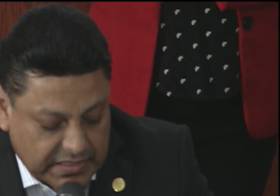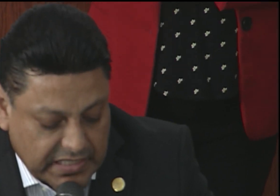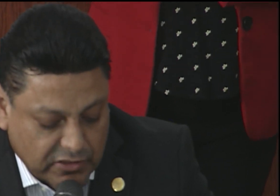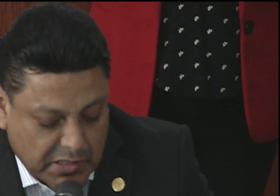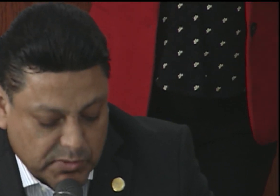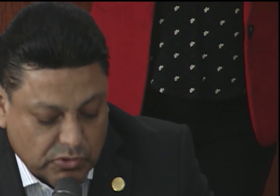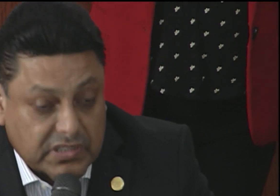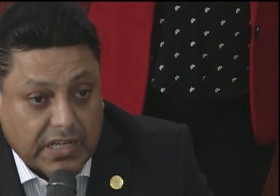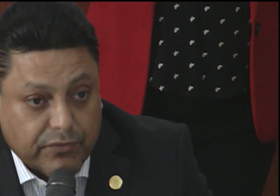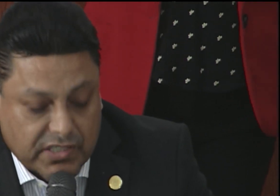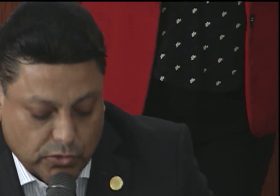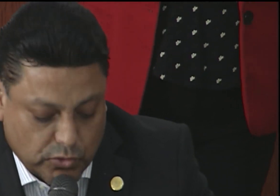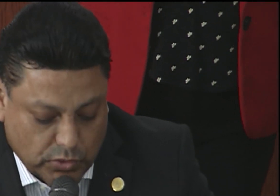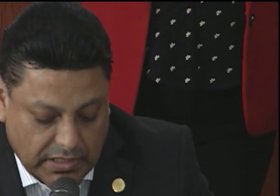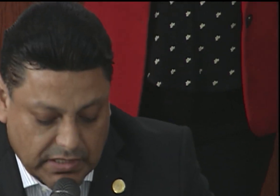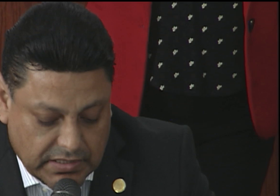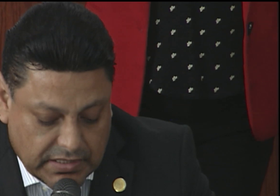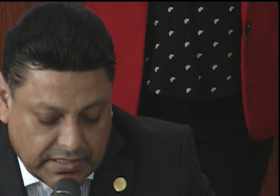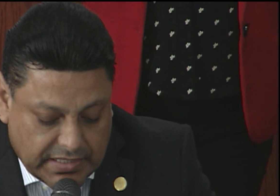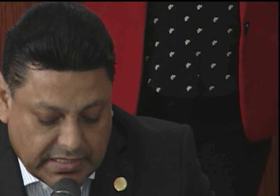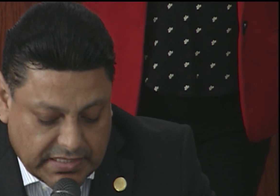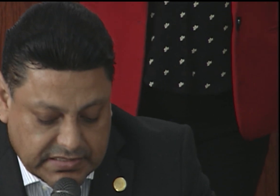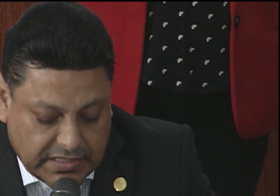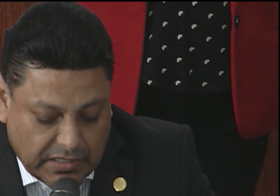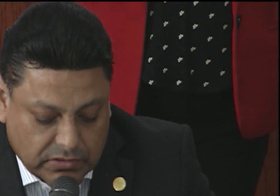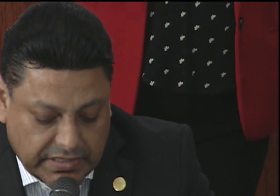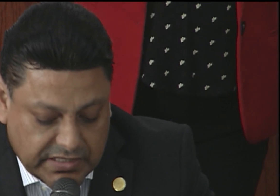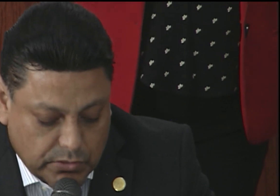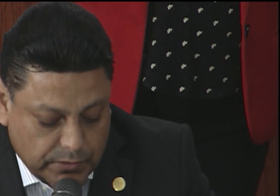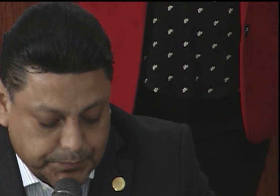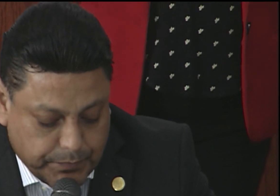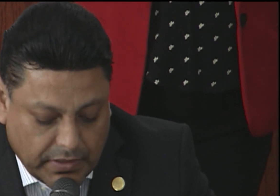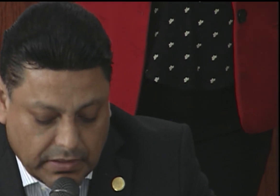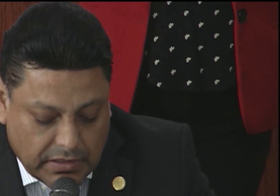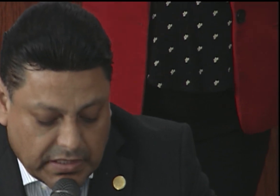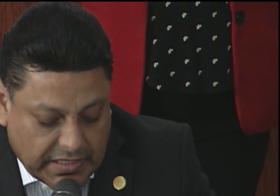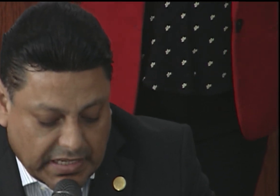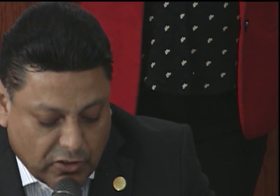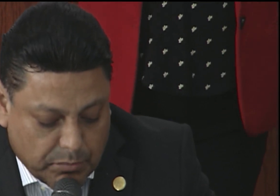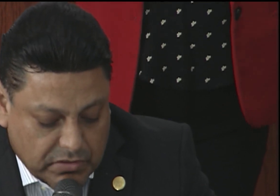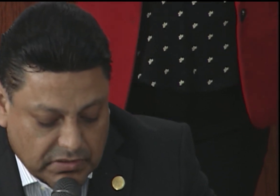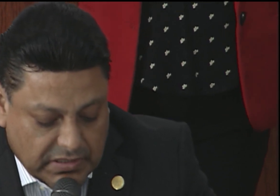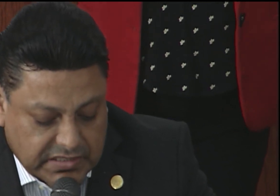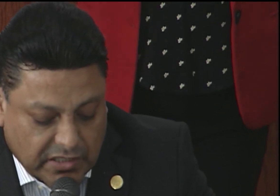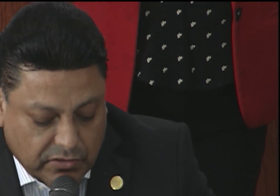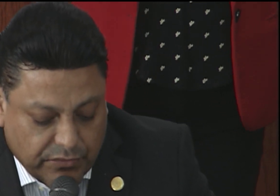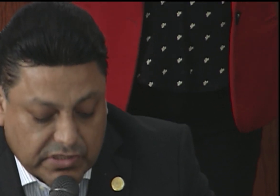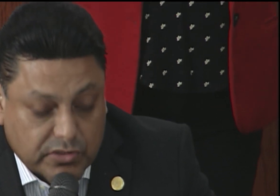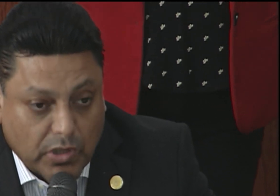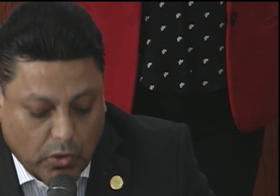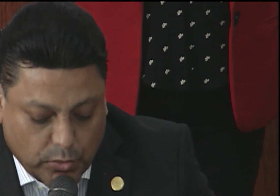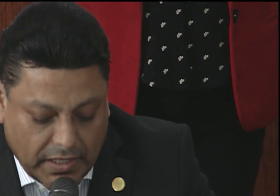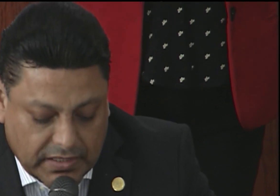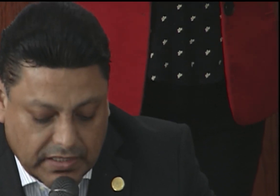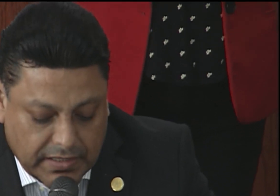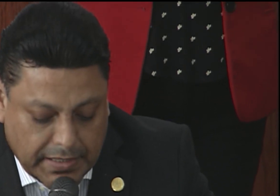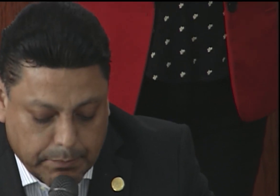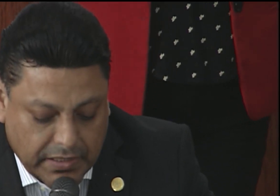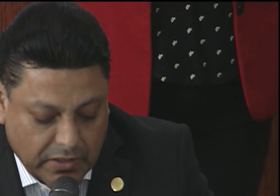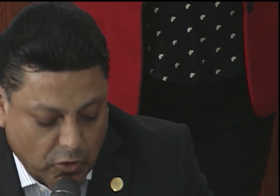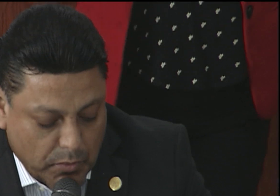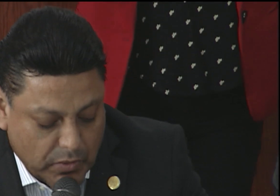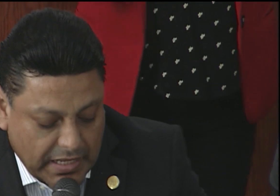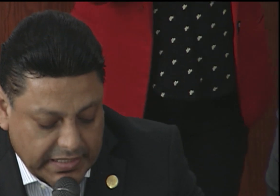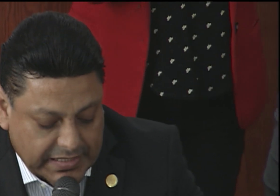y desarrollamos nuestra infraestructura. En este contexto, que la Comisión de Desarrollo e Infraestructura Urbana